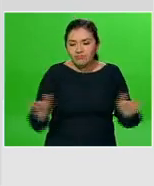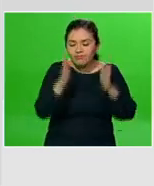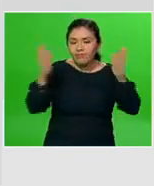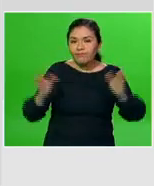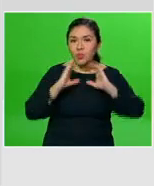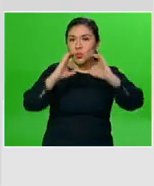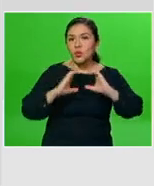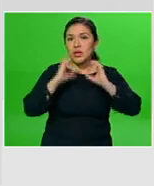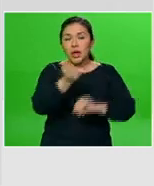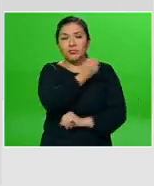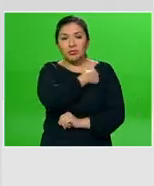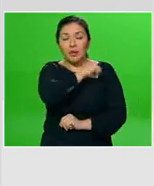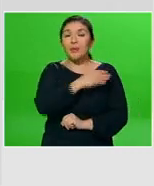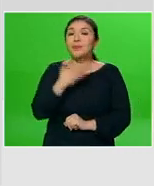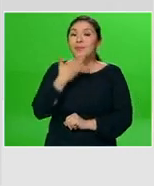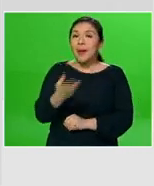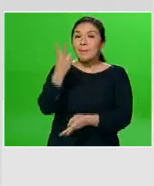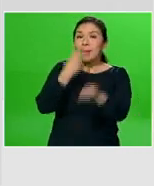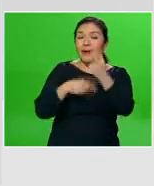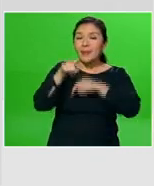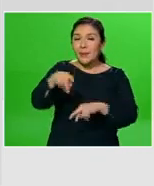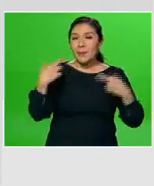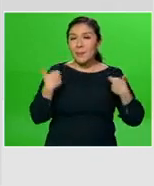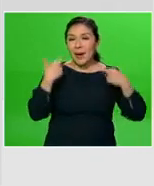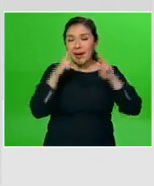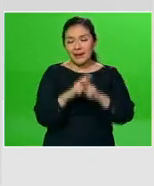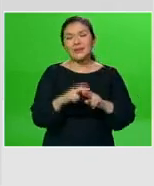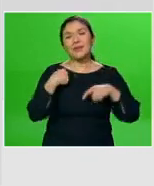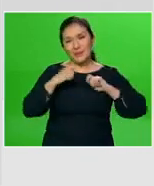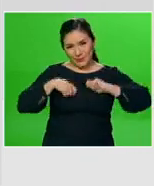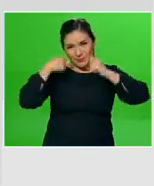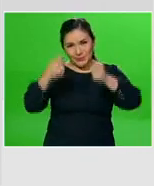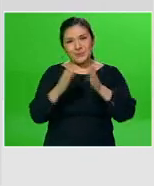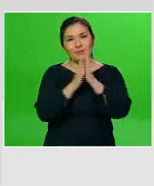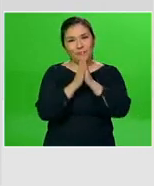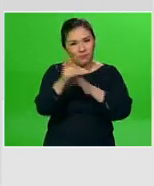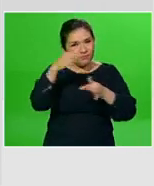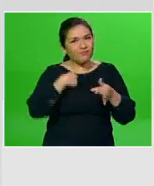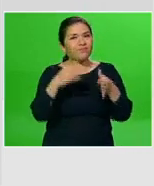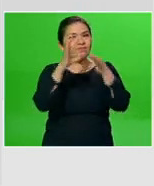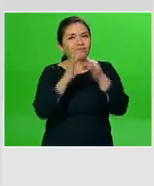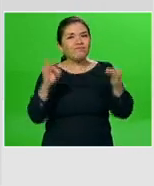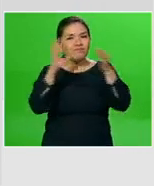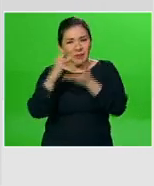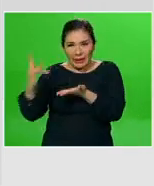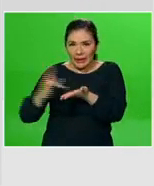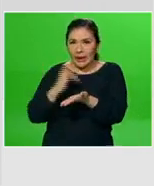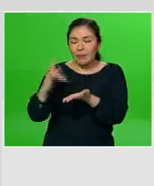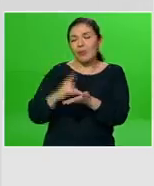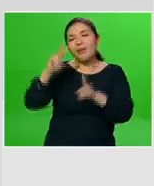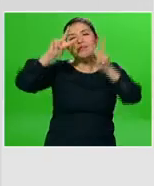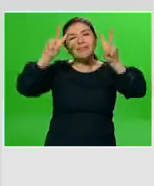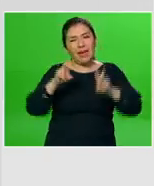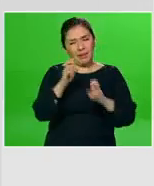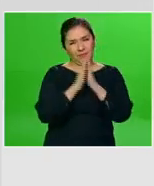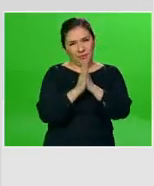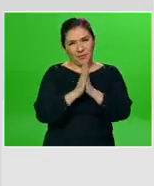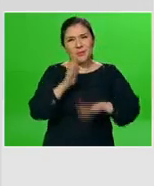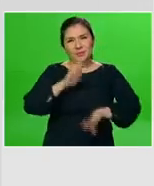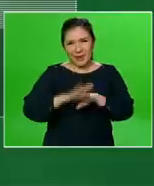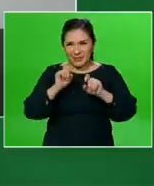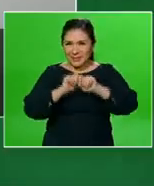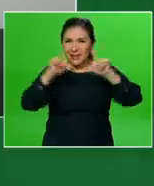salud bienvenido maestro jayson les cedemos la palabra por favor para que pueda apoyarnos con su tema adelante lo